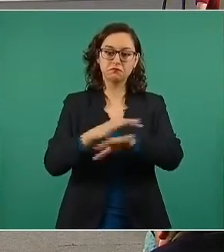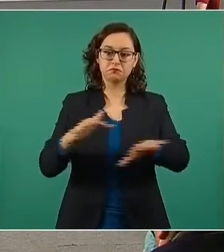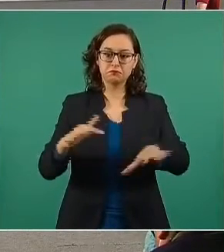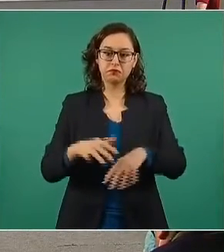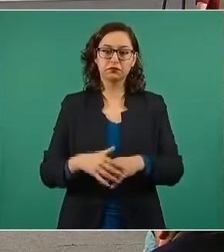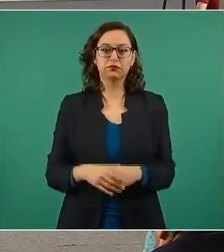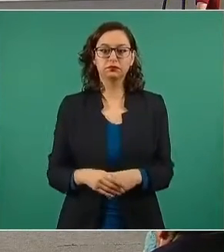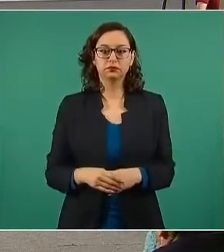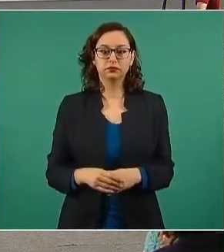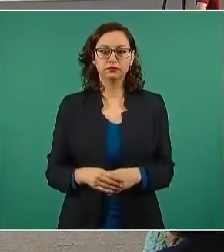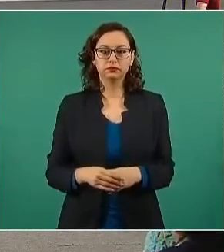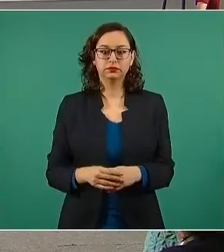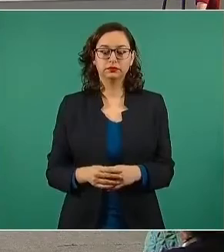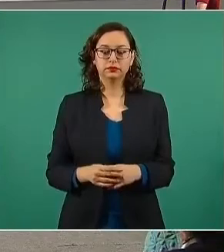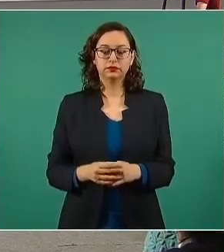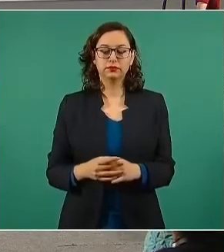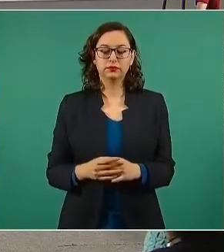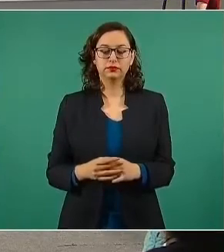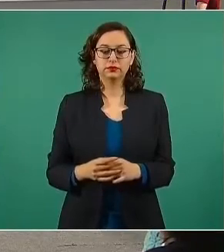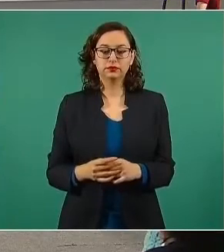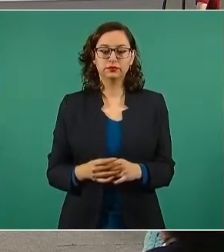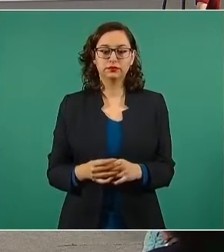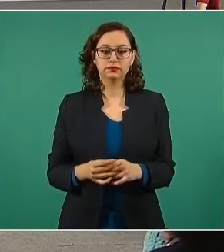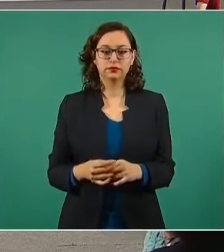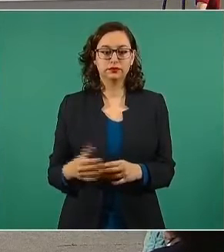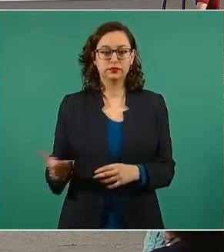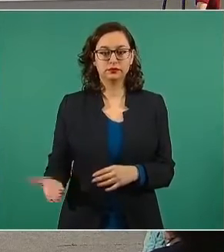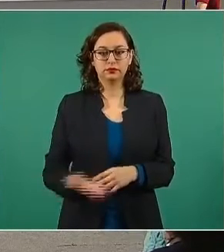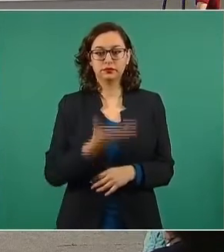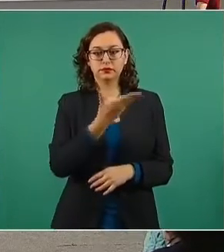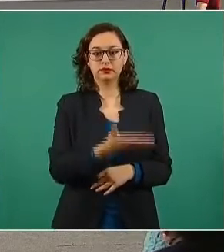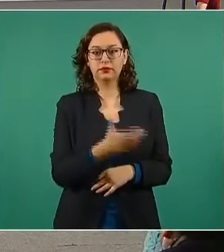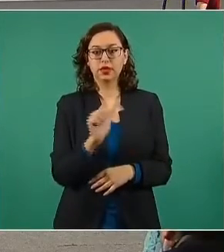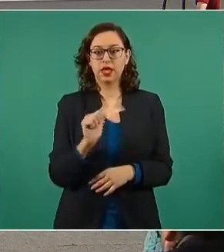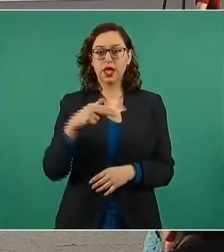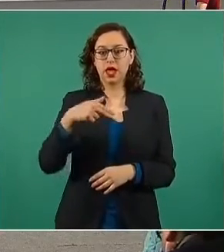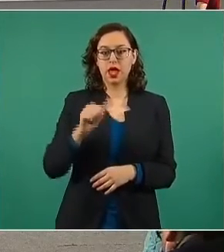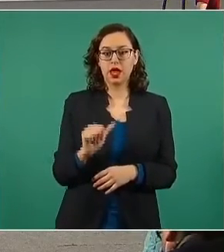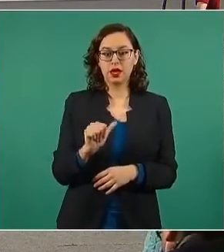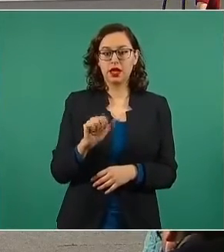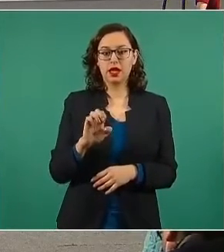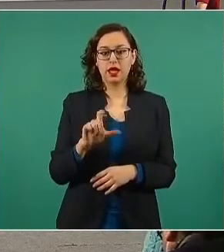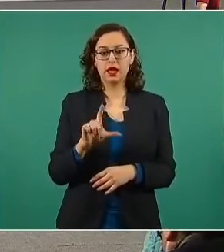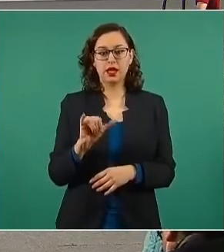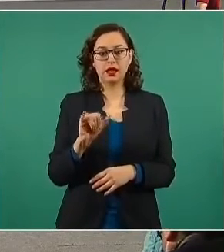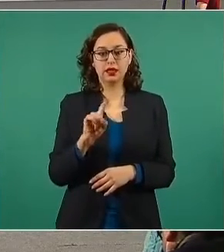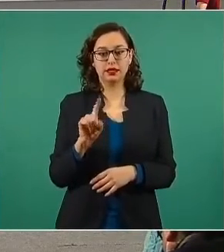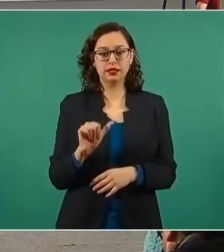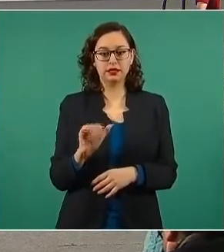Se decidió que Ana Elizabeth García Vilchis